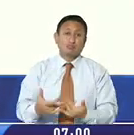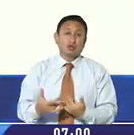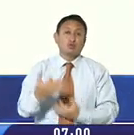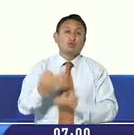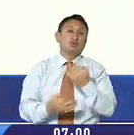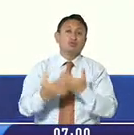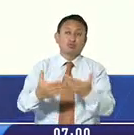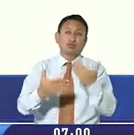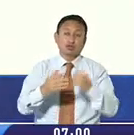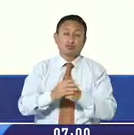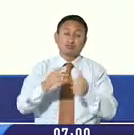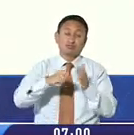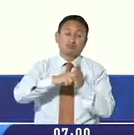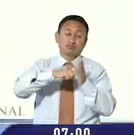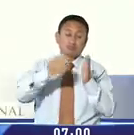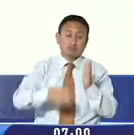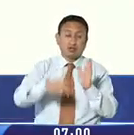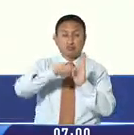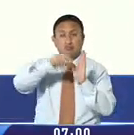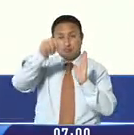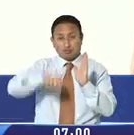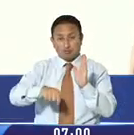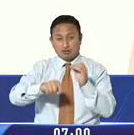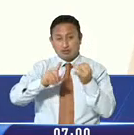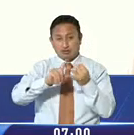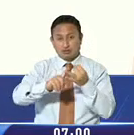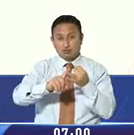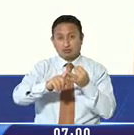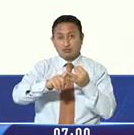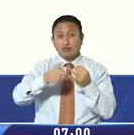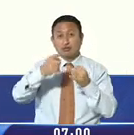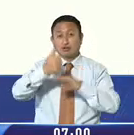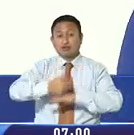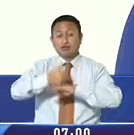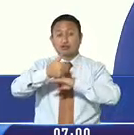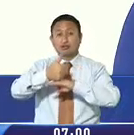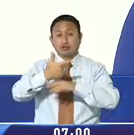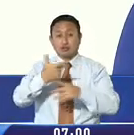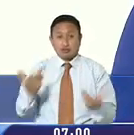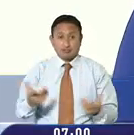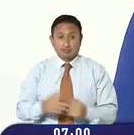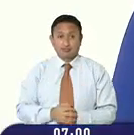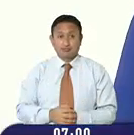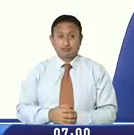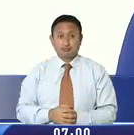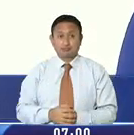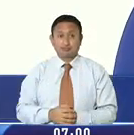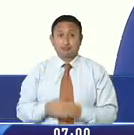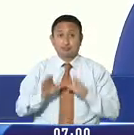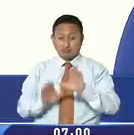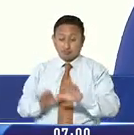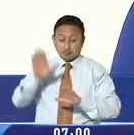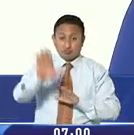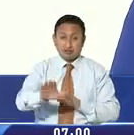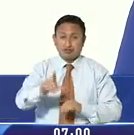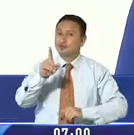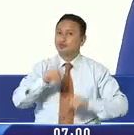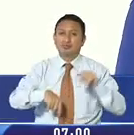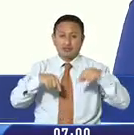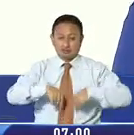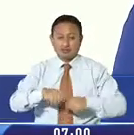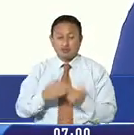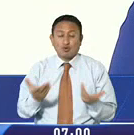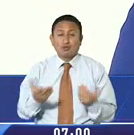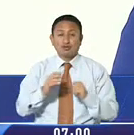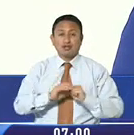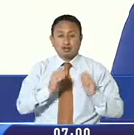del contralor, del procurador, del tribunal contencioso. No hay forma de adelantar porque justamente es en función del orden